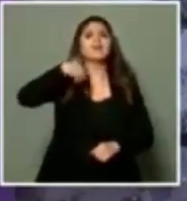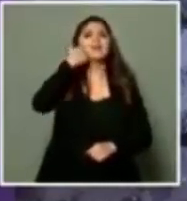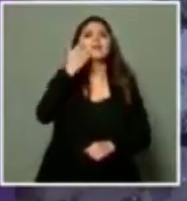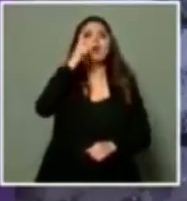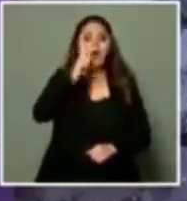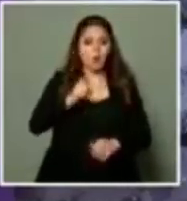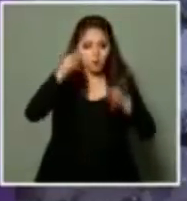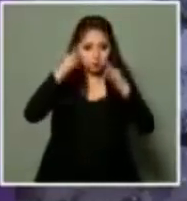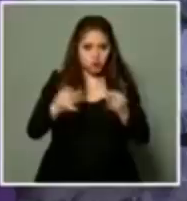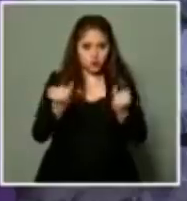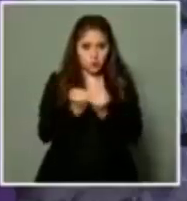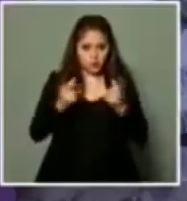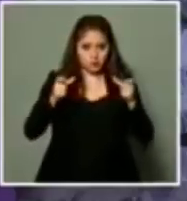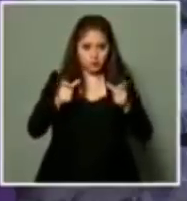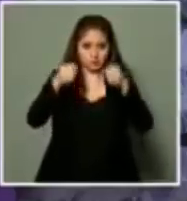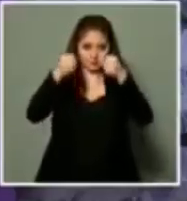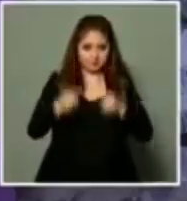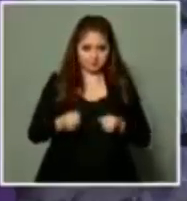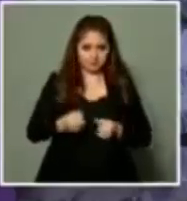y vamos por seguridad.